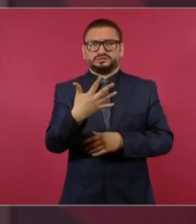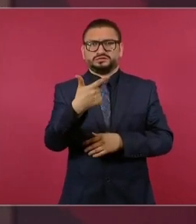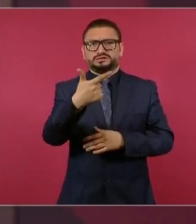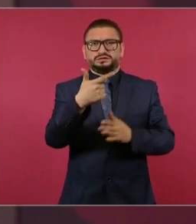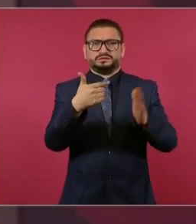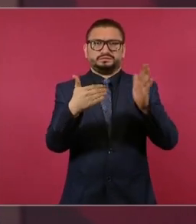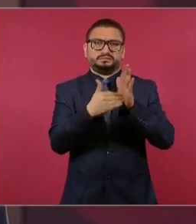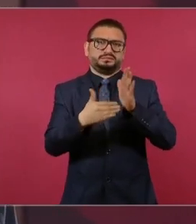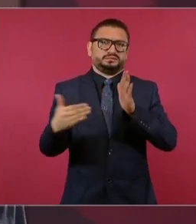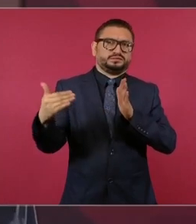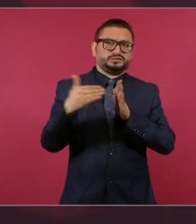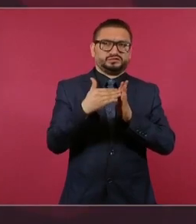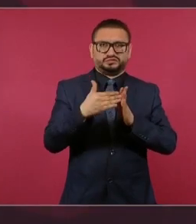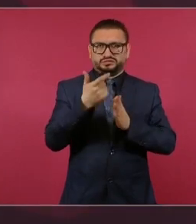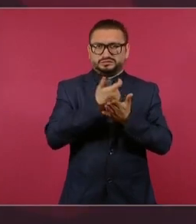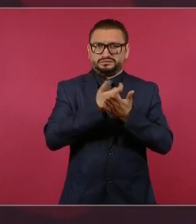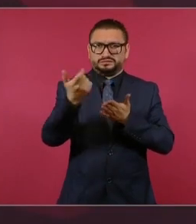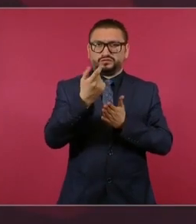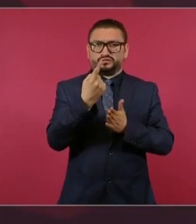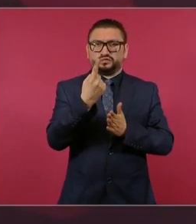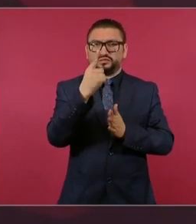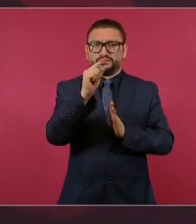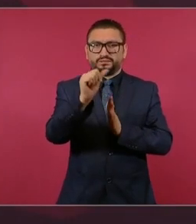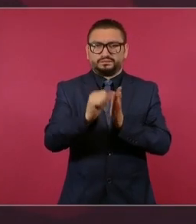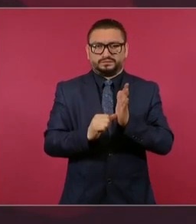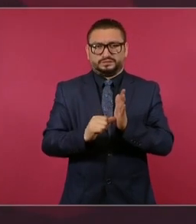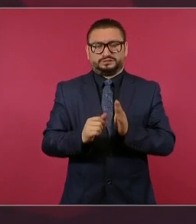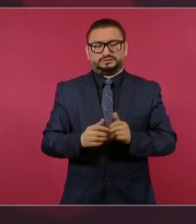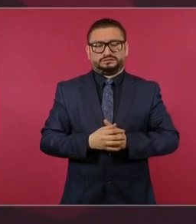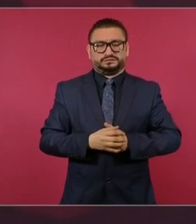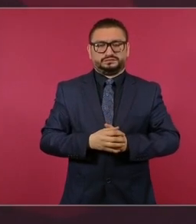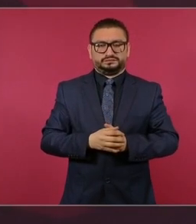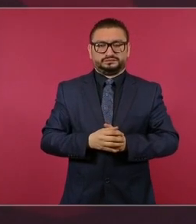4, 5, 7 millones de pesos mensuales,